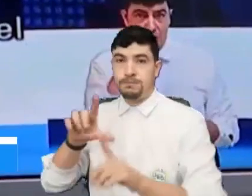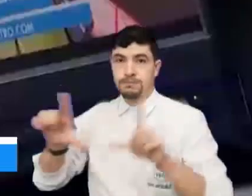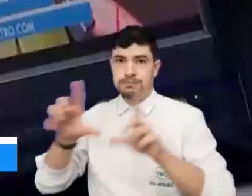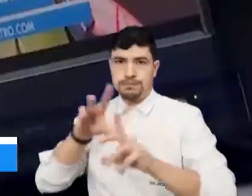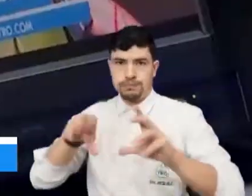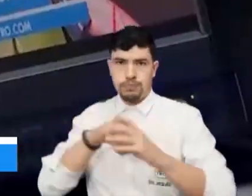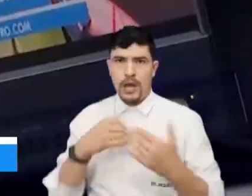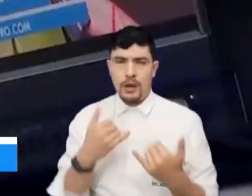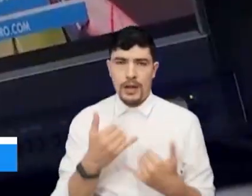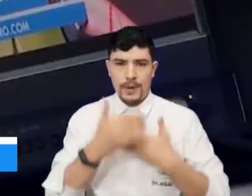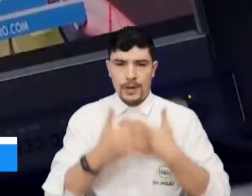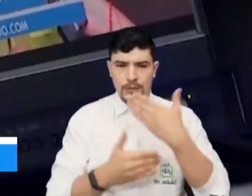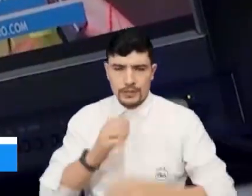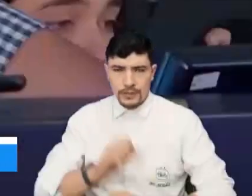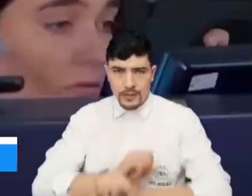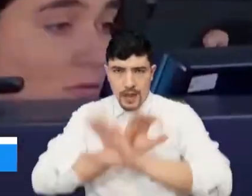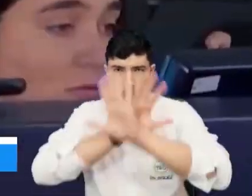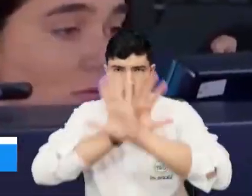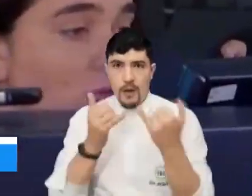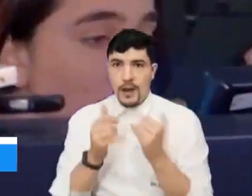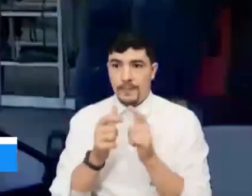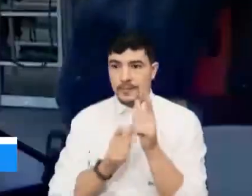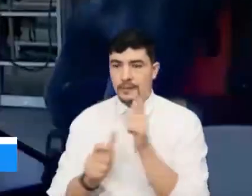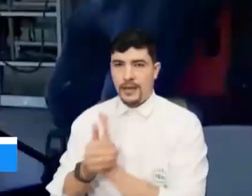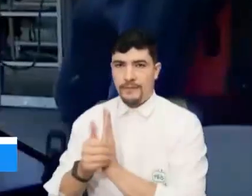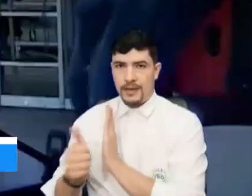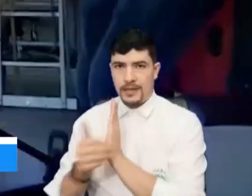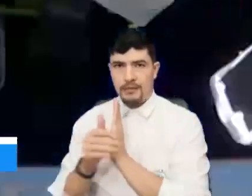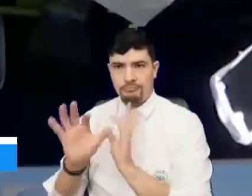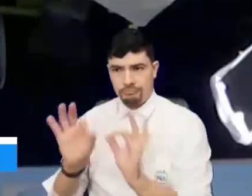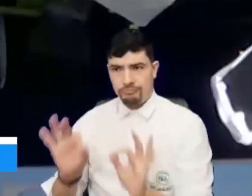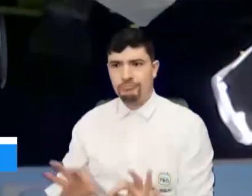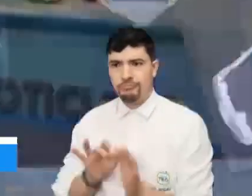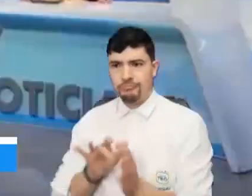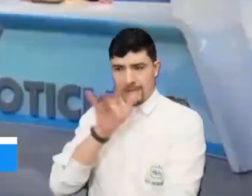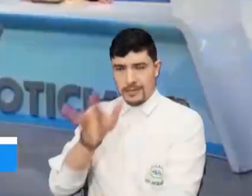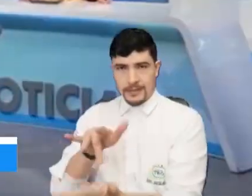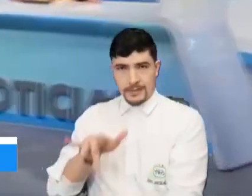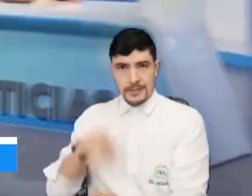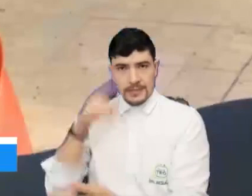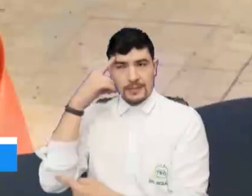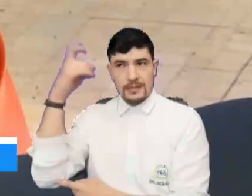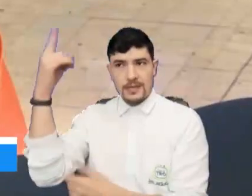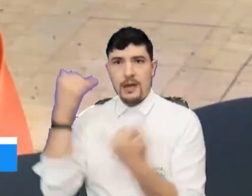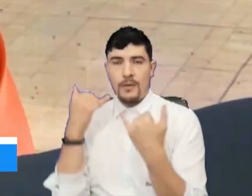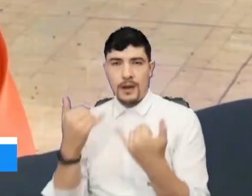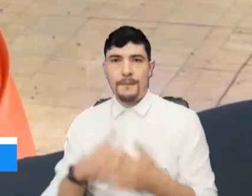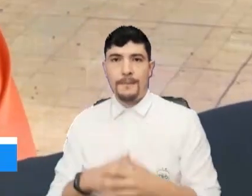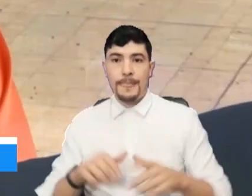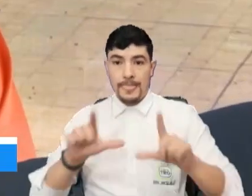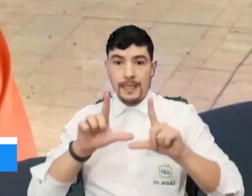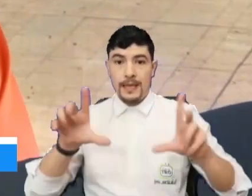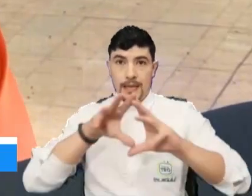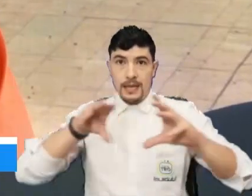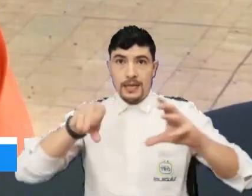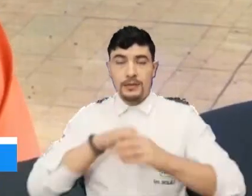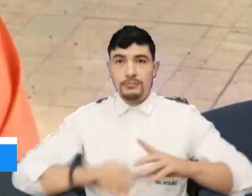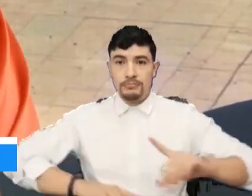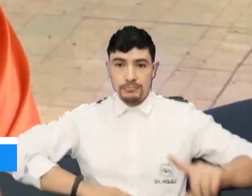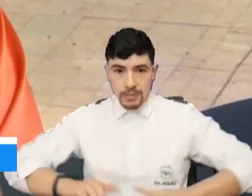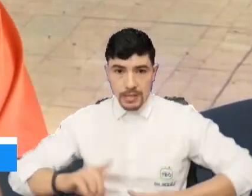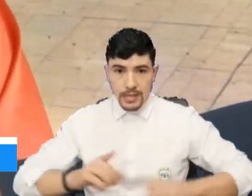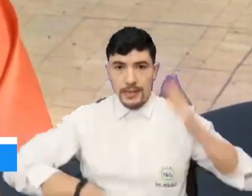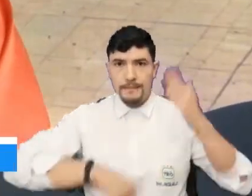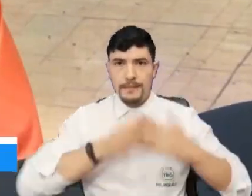que permiten que nuevos talentos hagan parte de este gran sueño. El canal Tro en esta administración empezó implementando el Banco de la